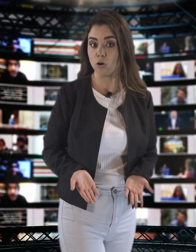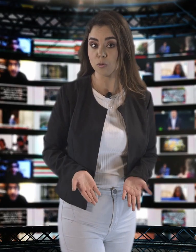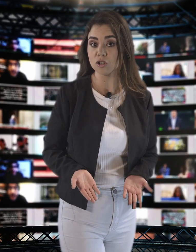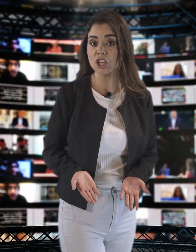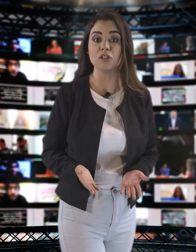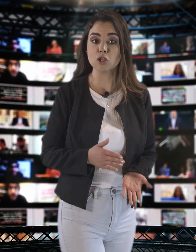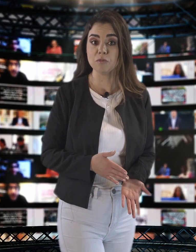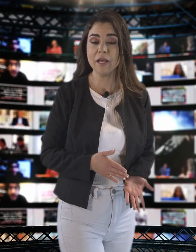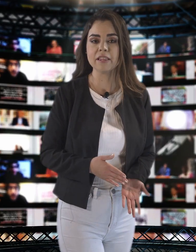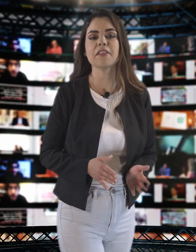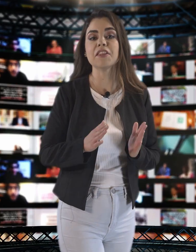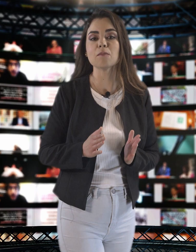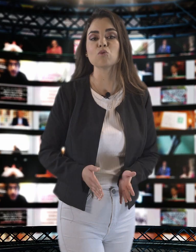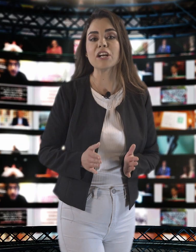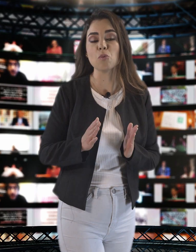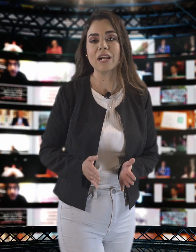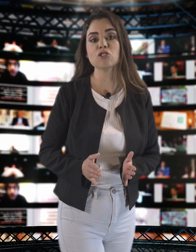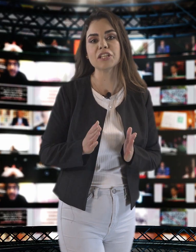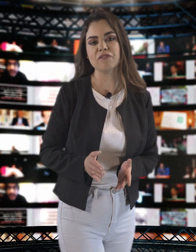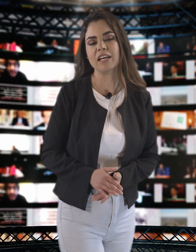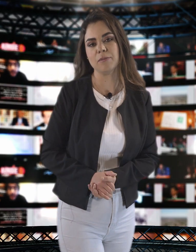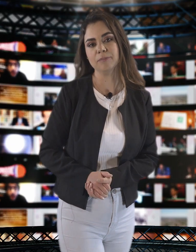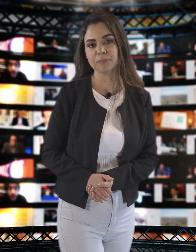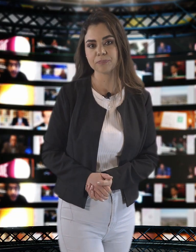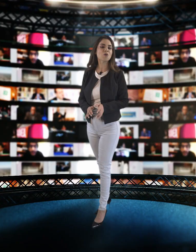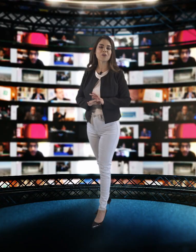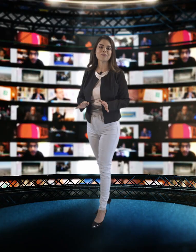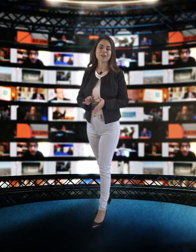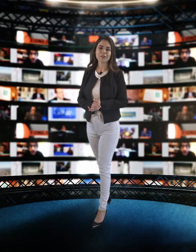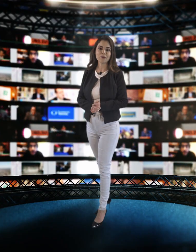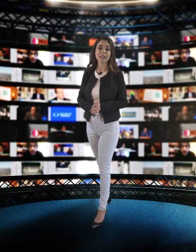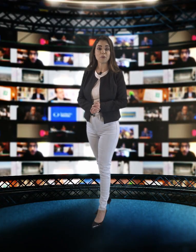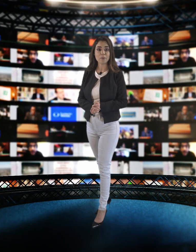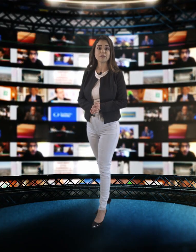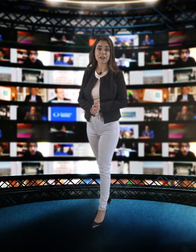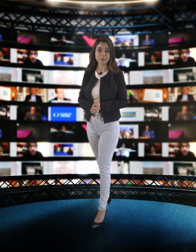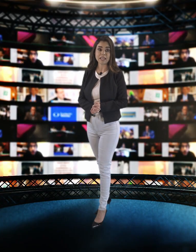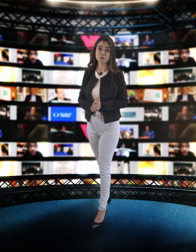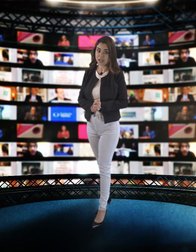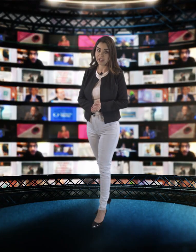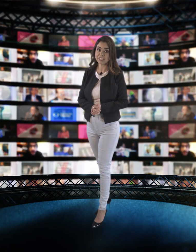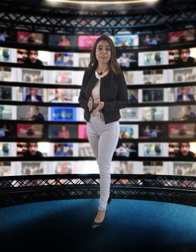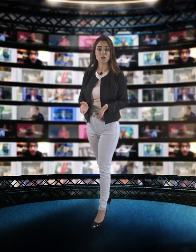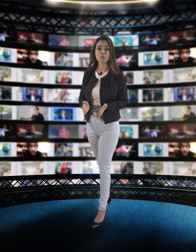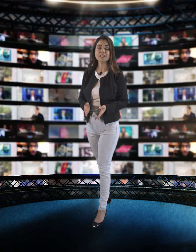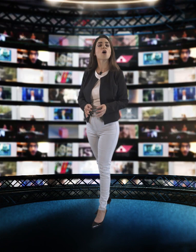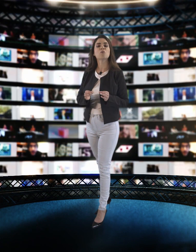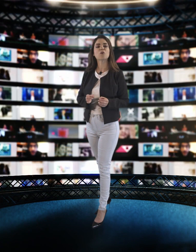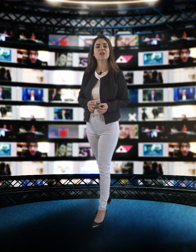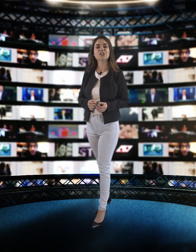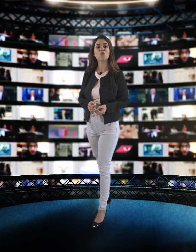una caída del 8% en el 2020, tendríamos una recuperación significativa. No podemos dejar de fuera que la revista de ultraderecha, The